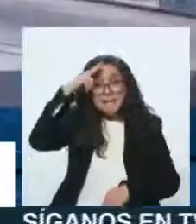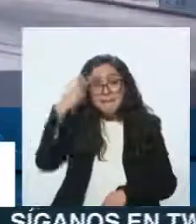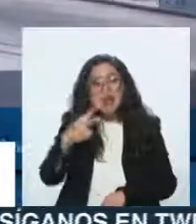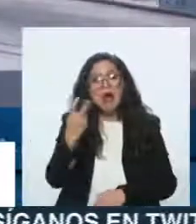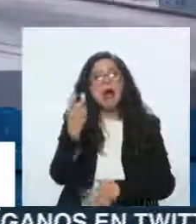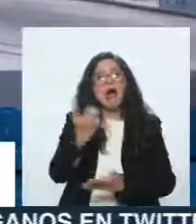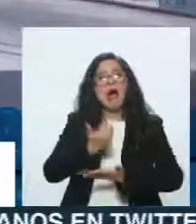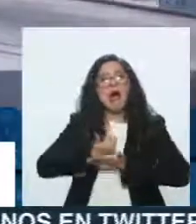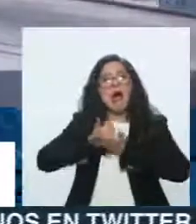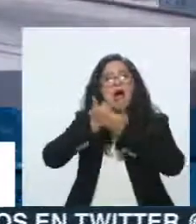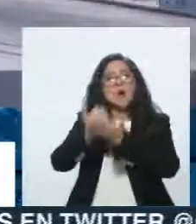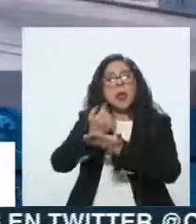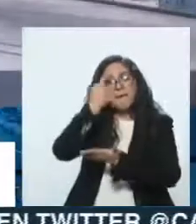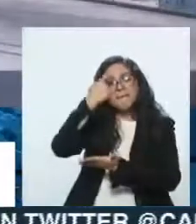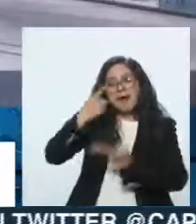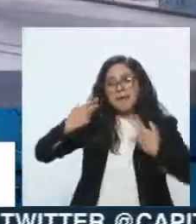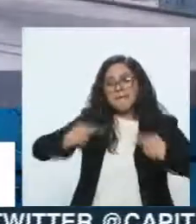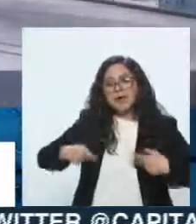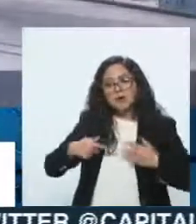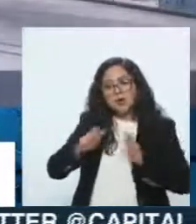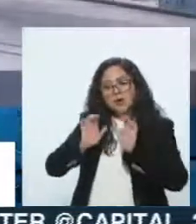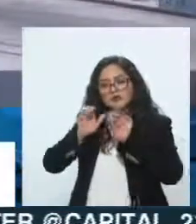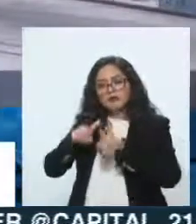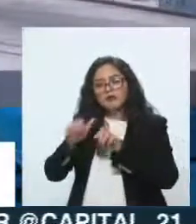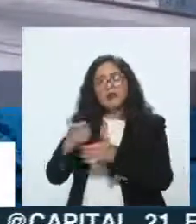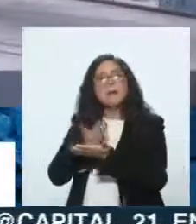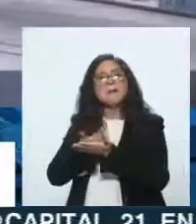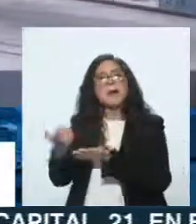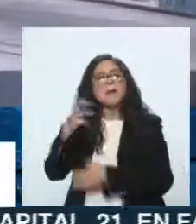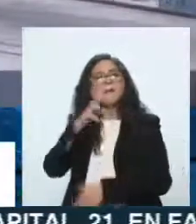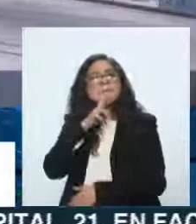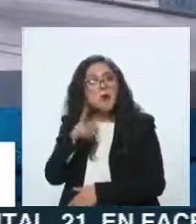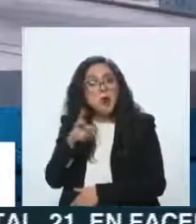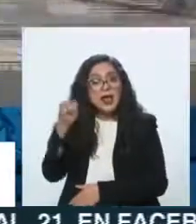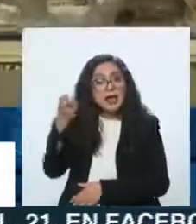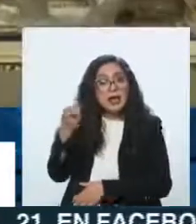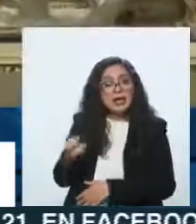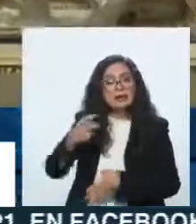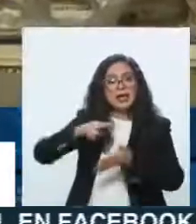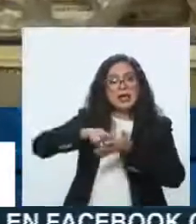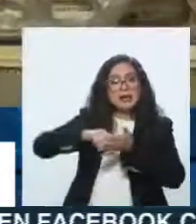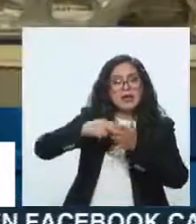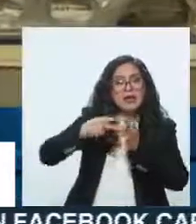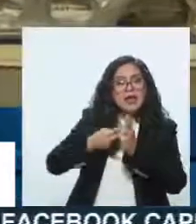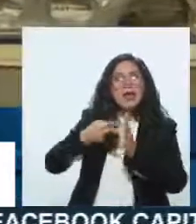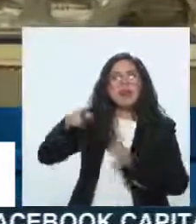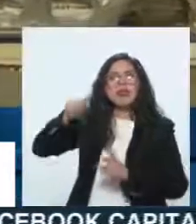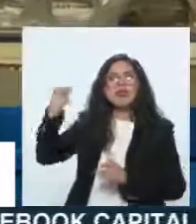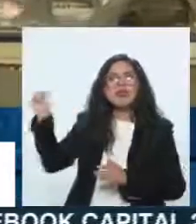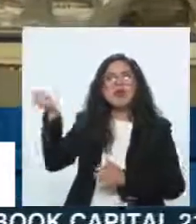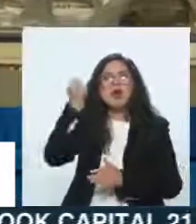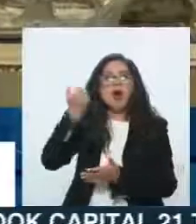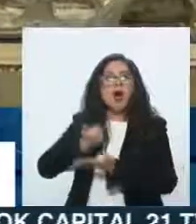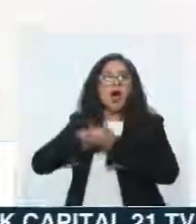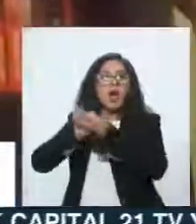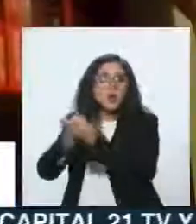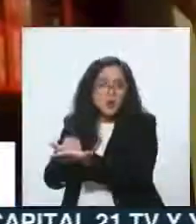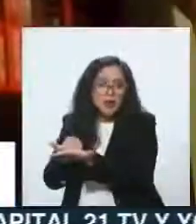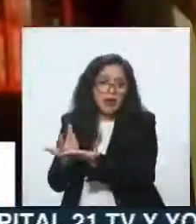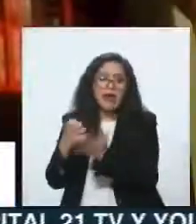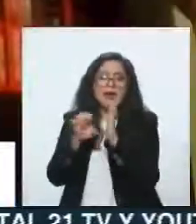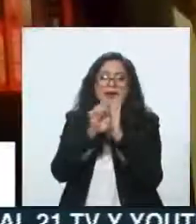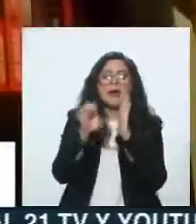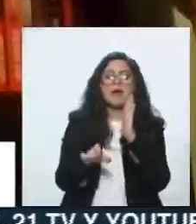pero también empleos que tienen que ver con desarrollo tecnológico. Entonces, ahora sí, nuestros ingenieros no tendrían que migrar a Estados Unidos si